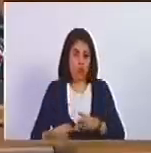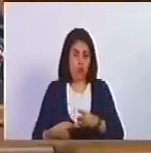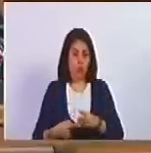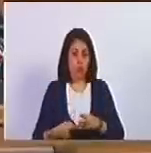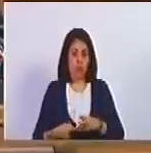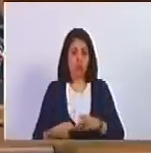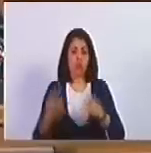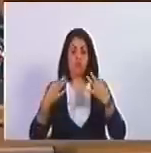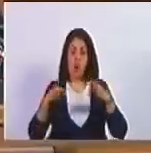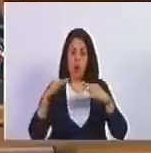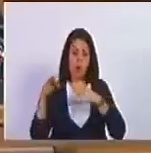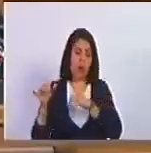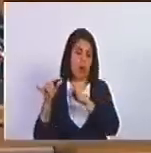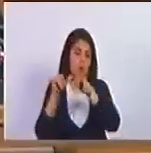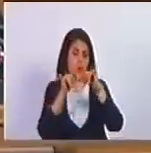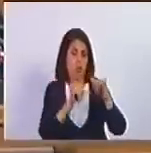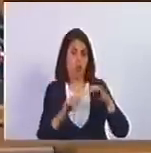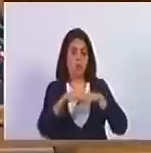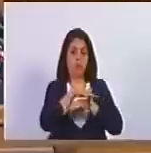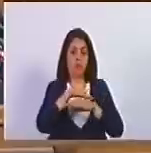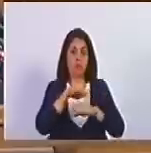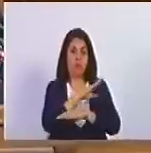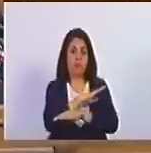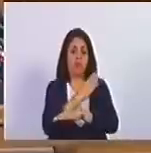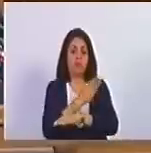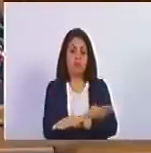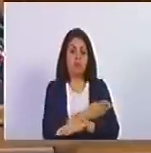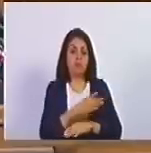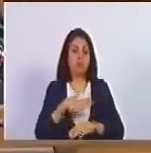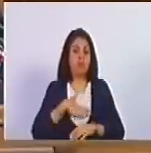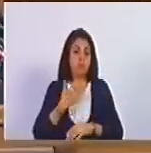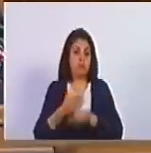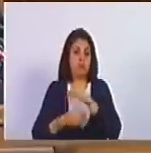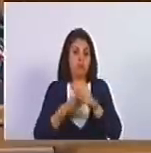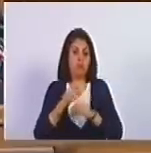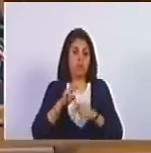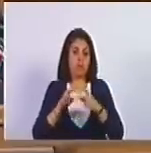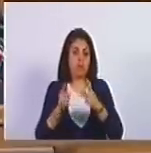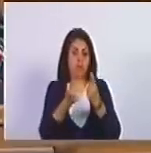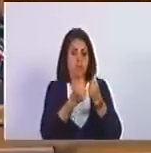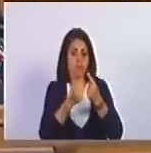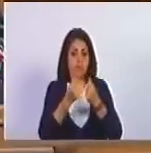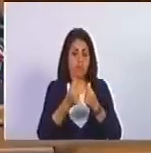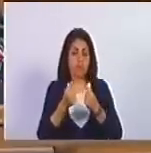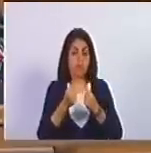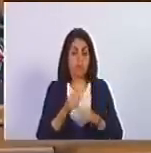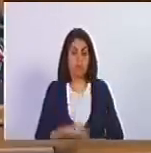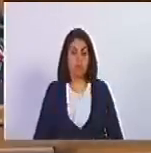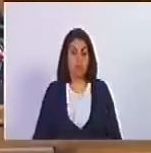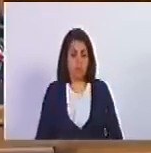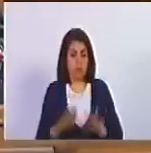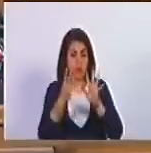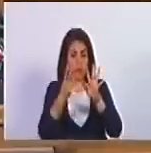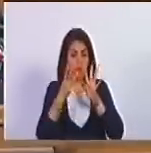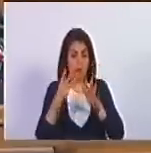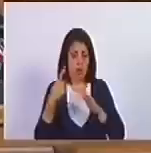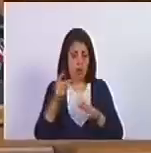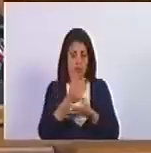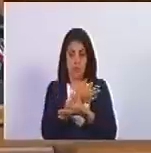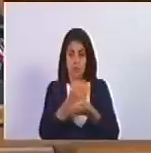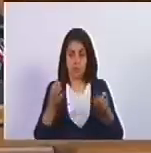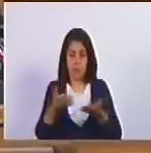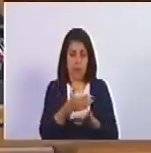similar naturaleza al Ministerio del Poder Popular con competencia en materia de economía y finanzas. 8. Optimizar